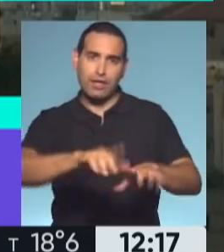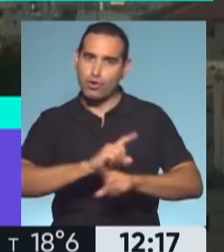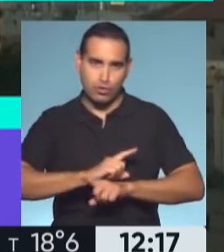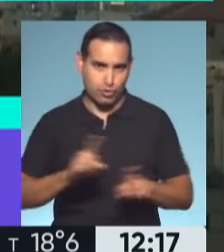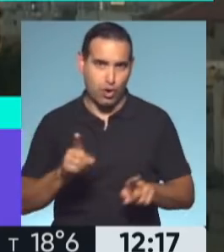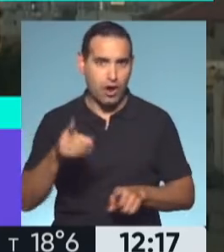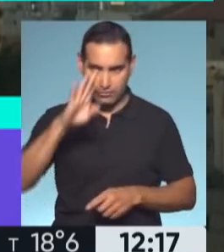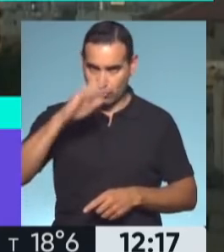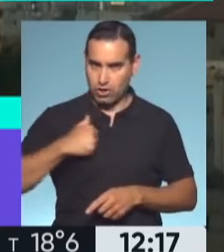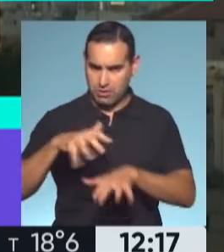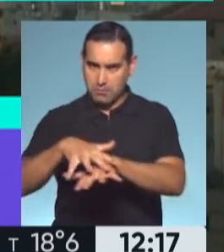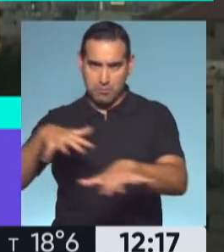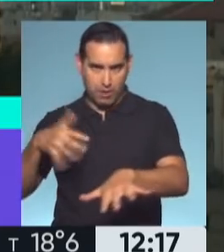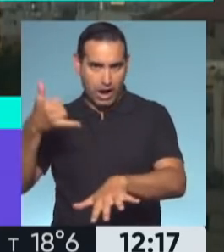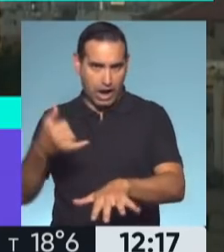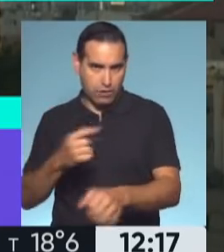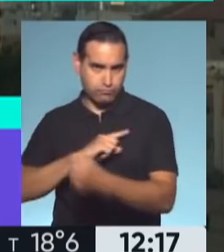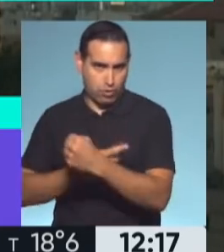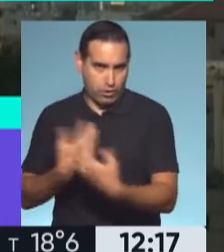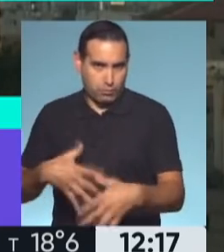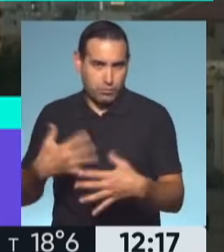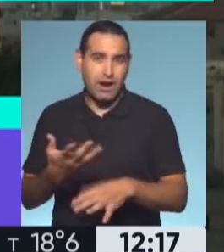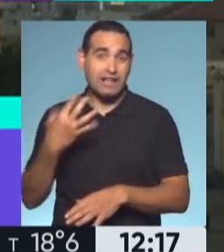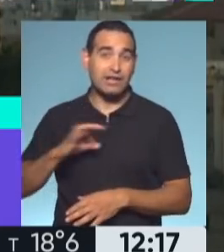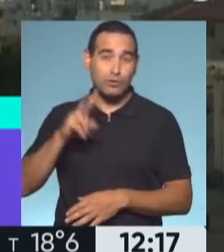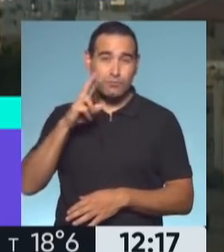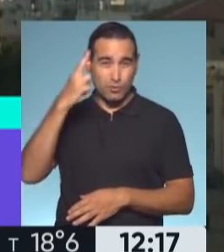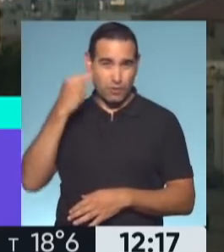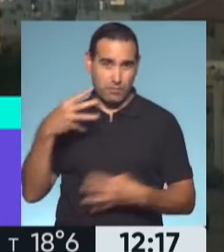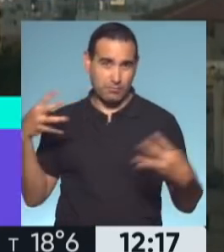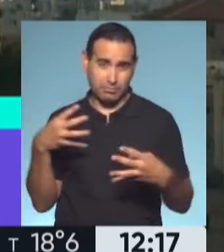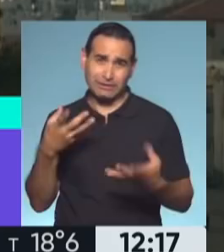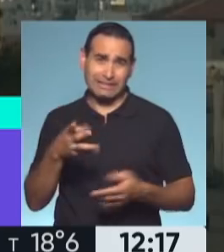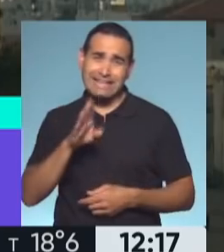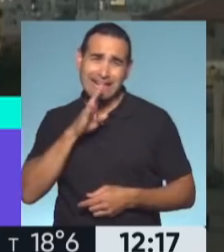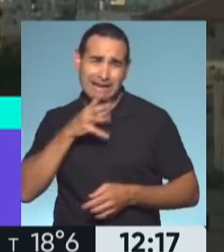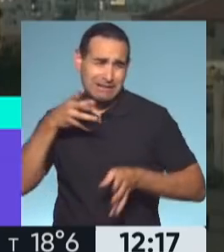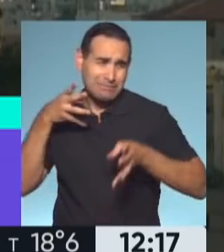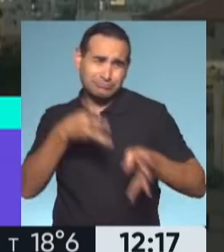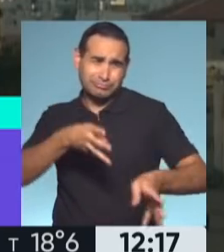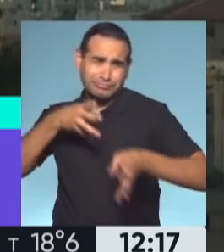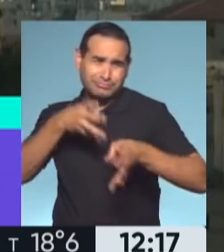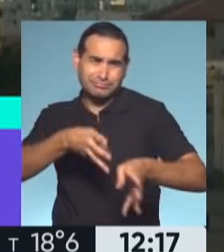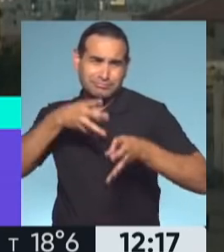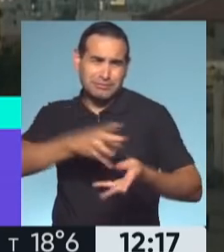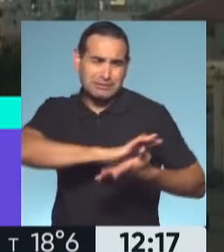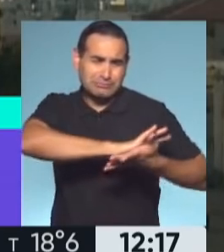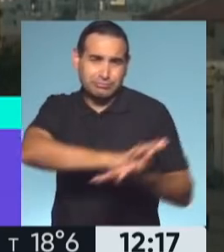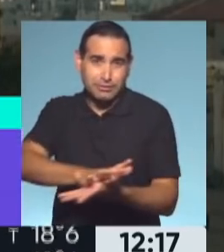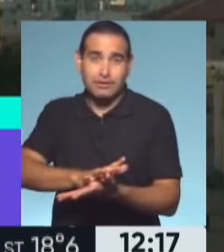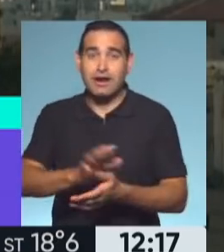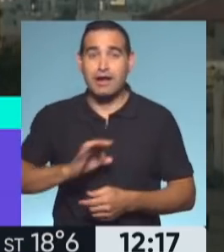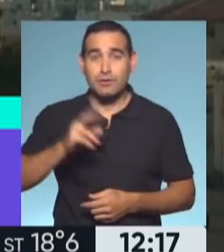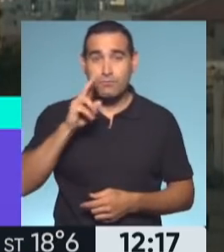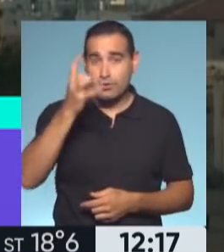el poder militar. Es decir, no lo hizo ni en la guerra del 2009, a pesar de que destruyó terriblemente la franja, ni en la del 2012. Es